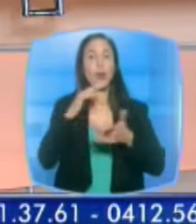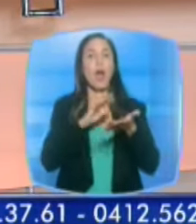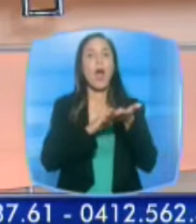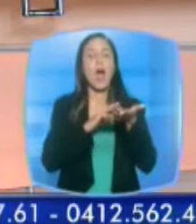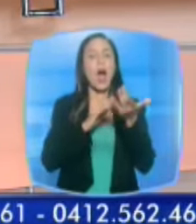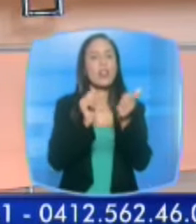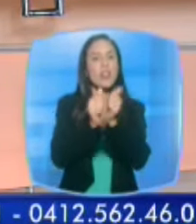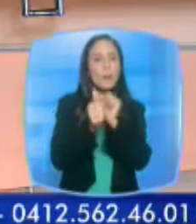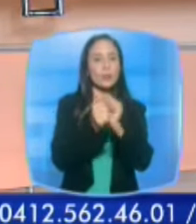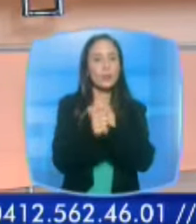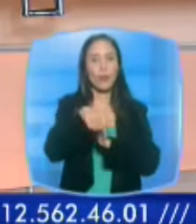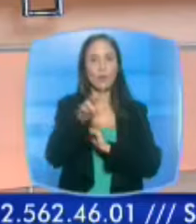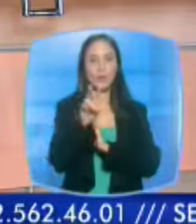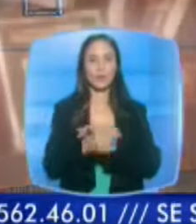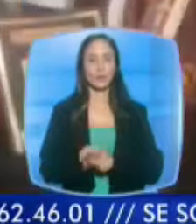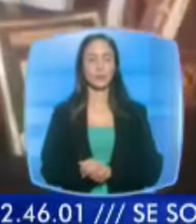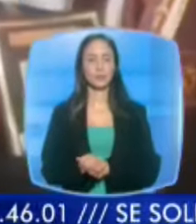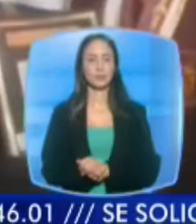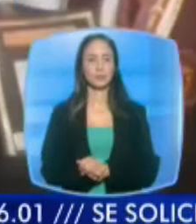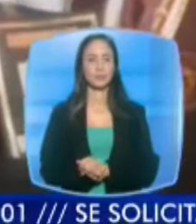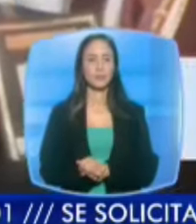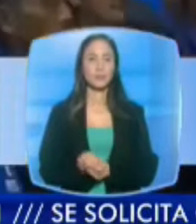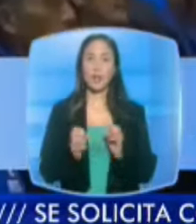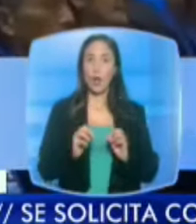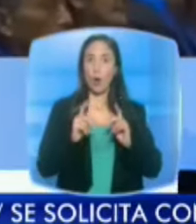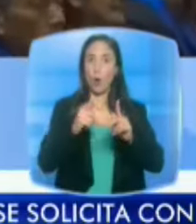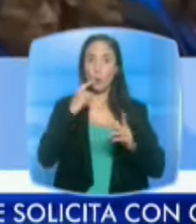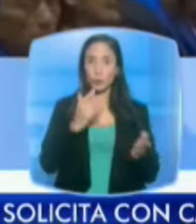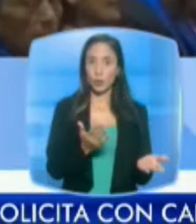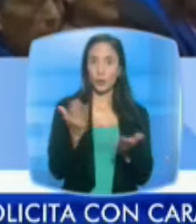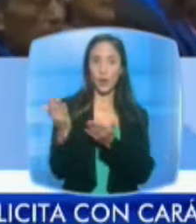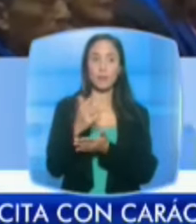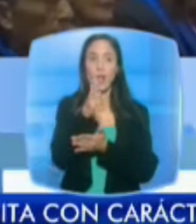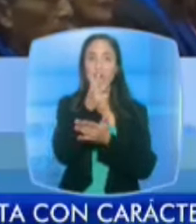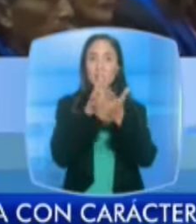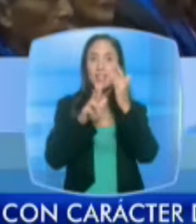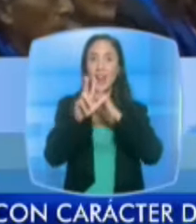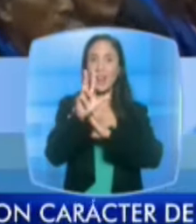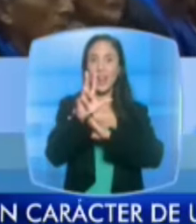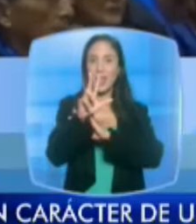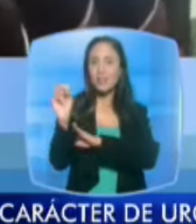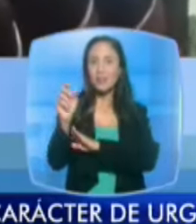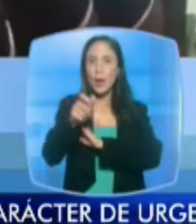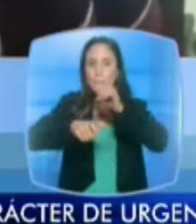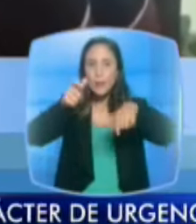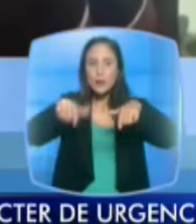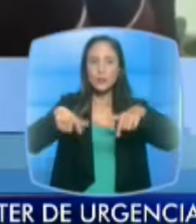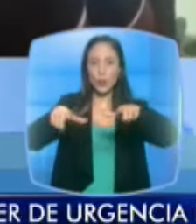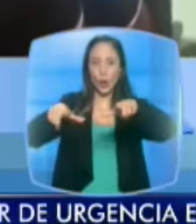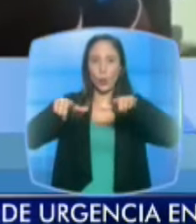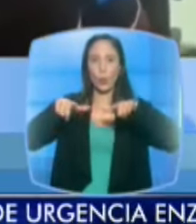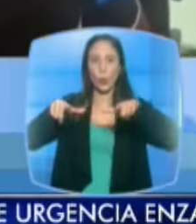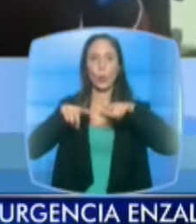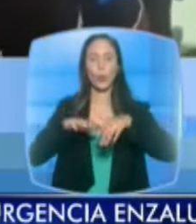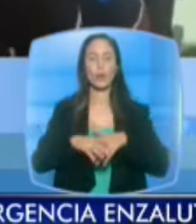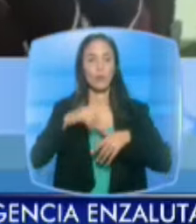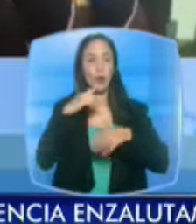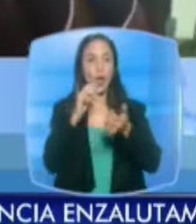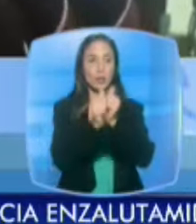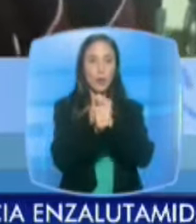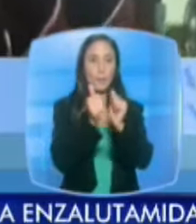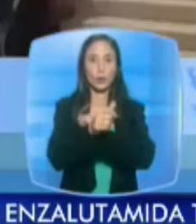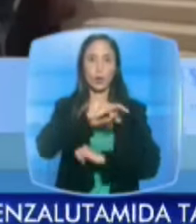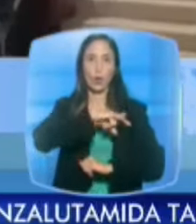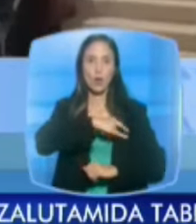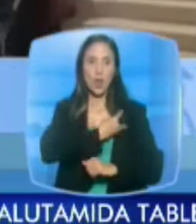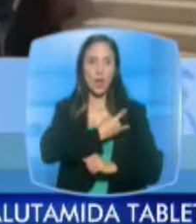de Venezuela. En esta oportunidad, 30 glorias deportivas recibieron la acreditación de la Casa de Estudios por